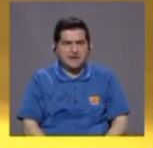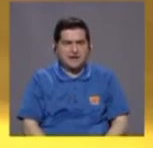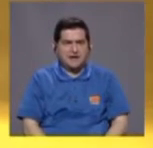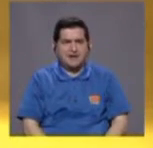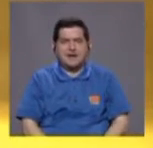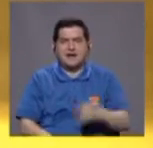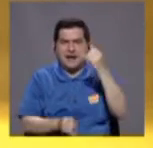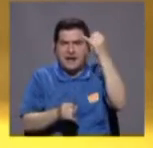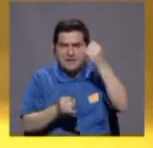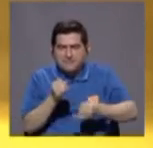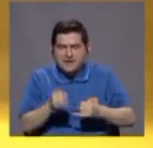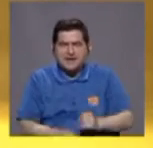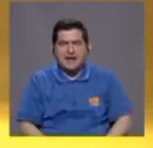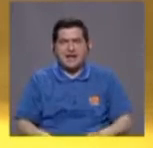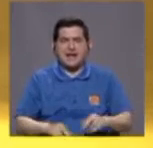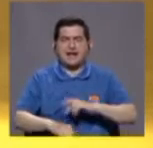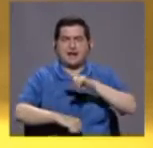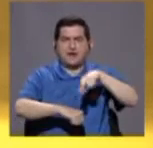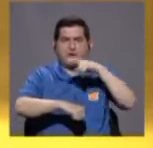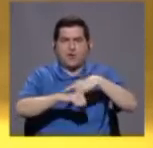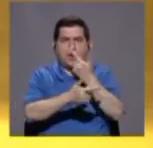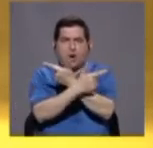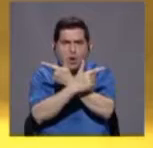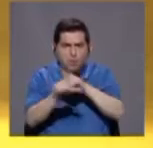República Liberal y el inicio de